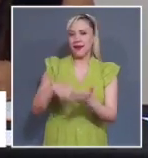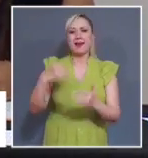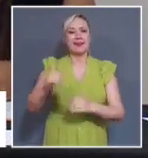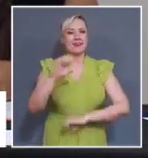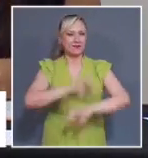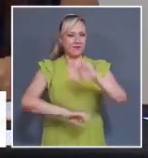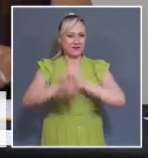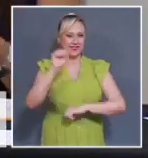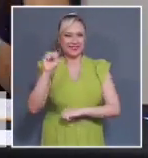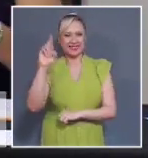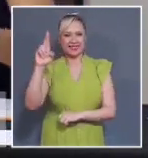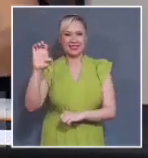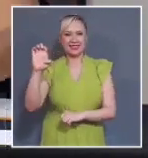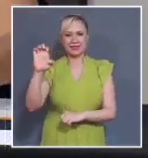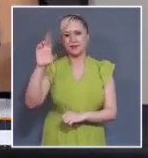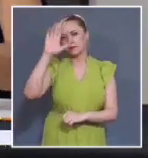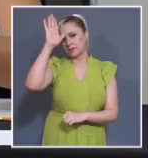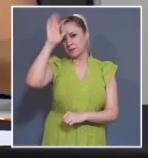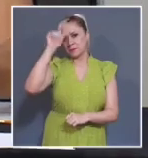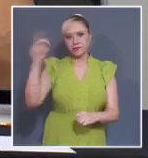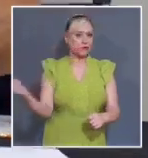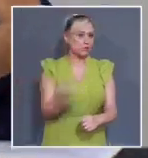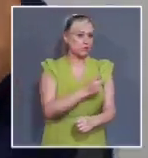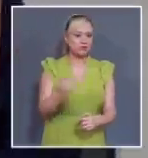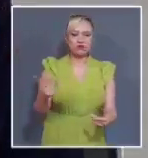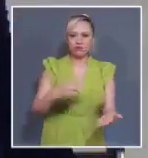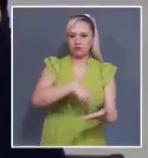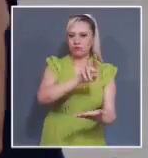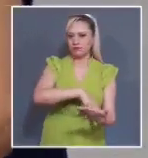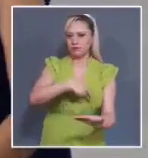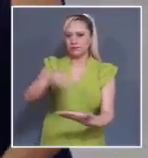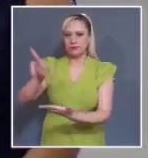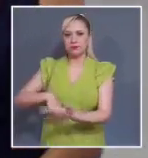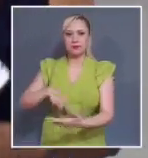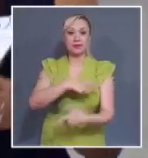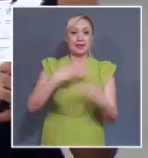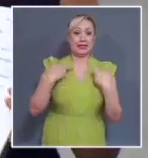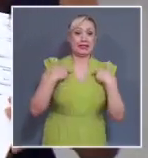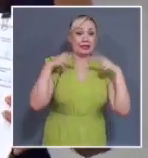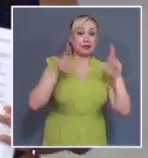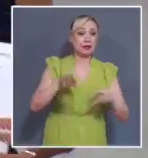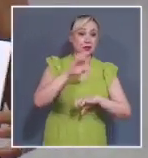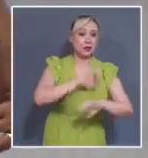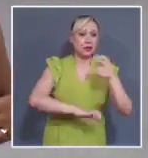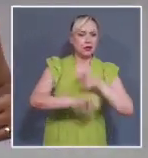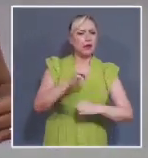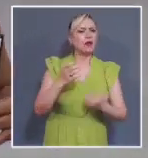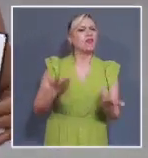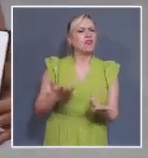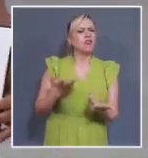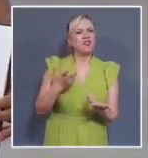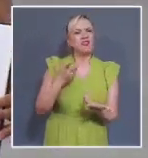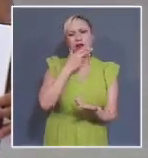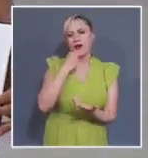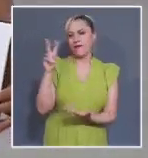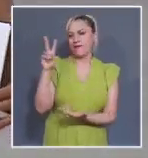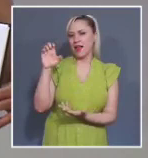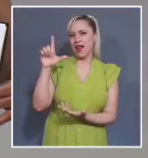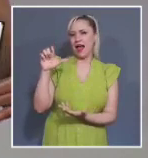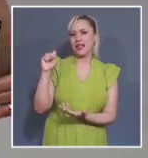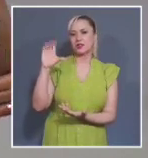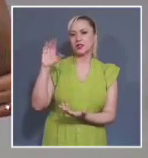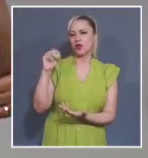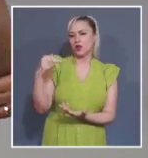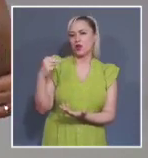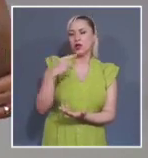Exteriores. El representante de la Cancillería, Roberto Velasco, indicó que a través de este acuerdo se garantizarán los derechos